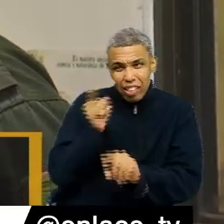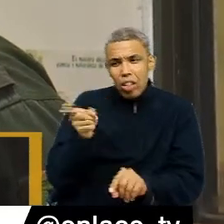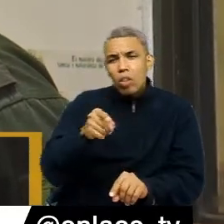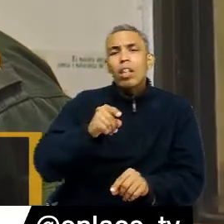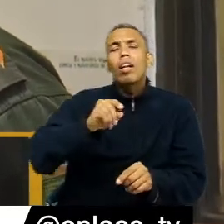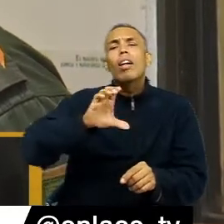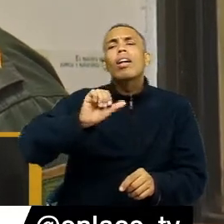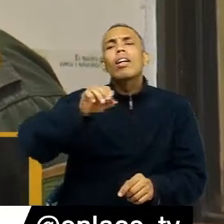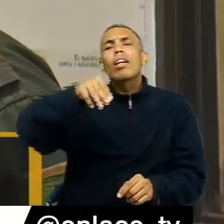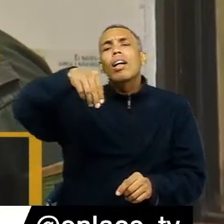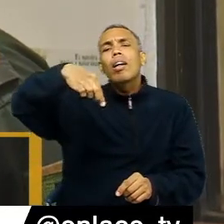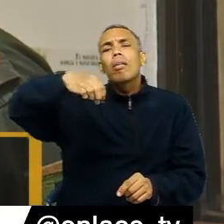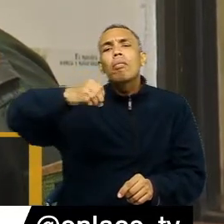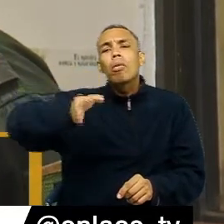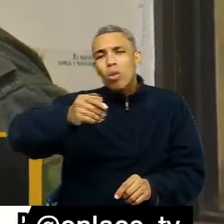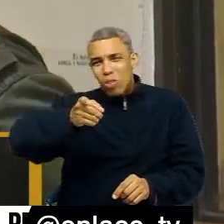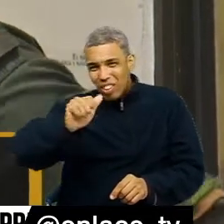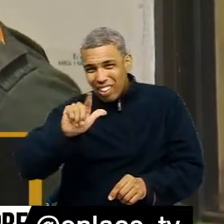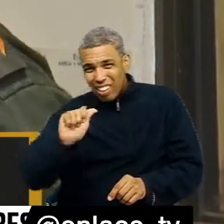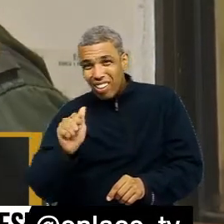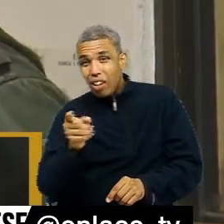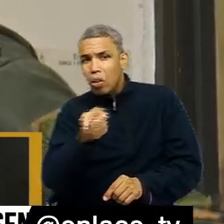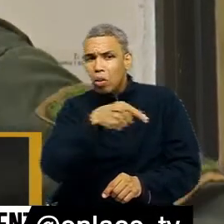Martín. Esto es